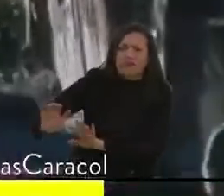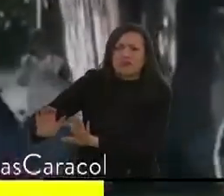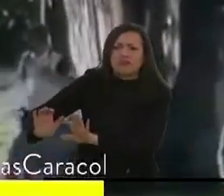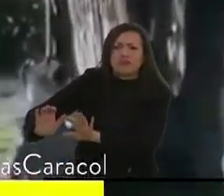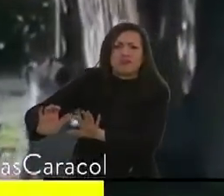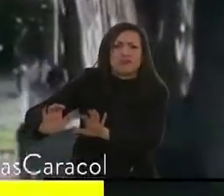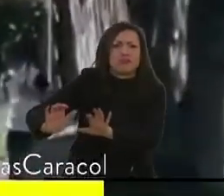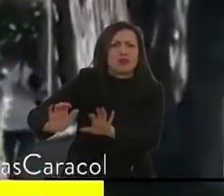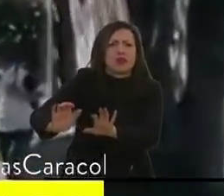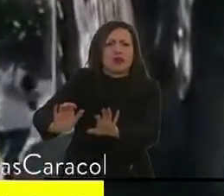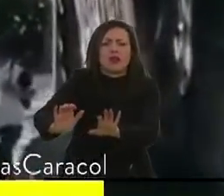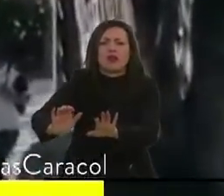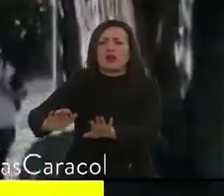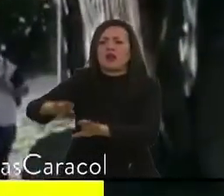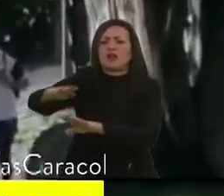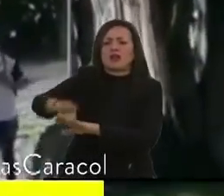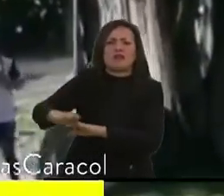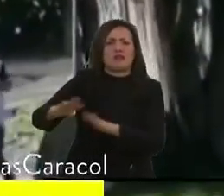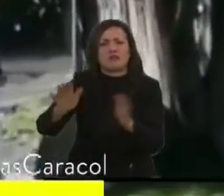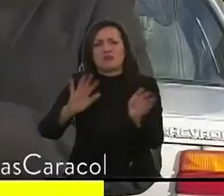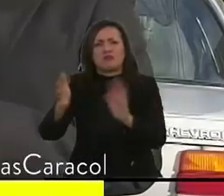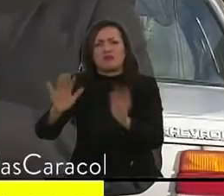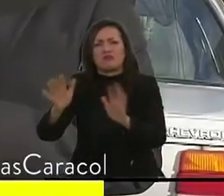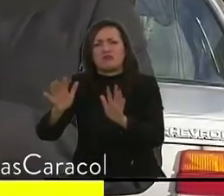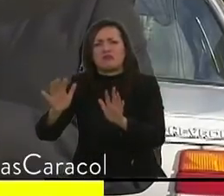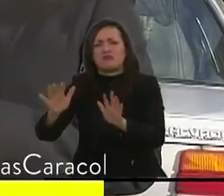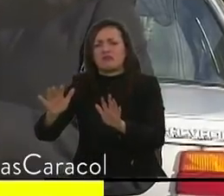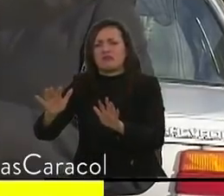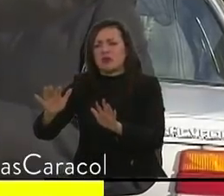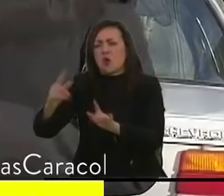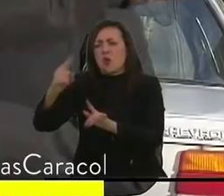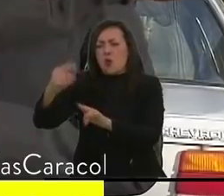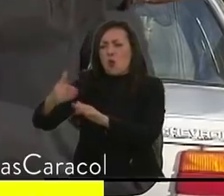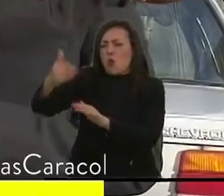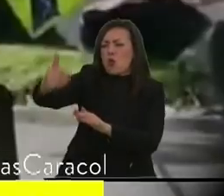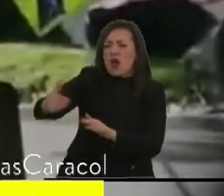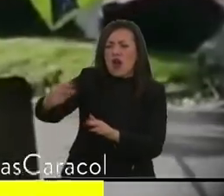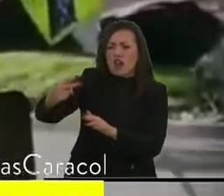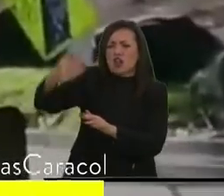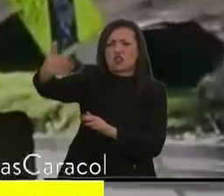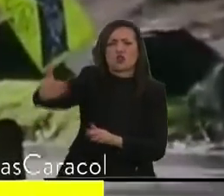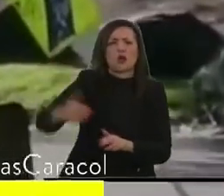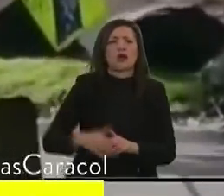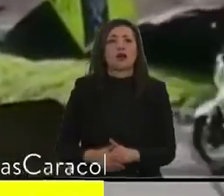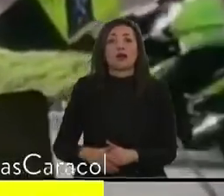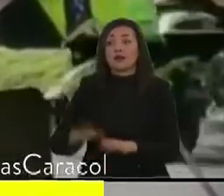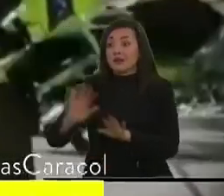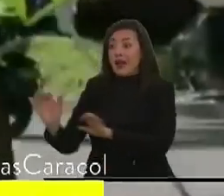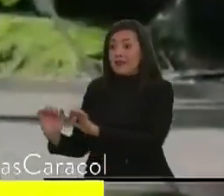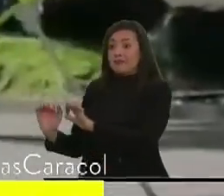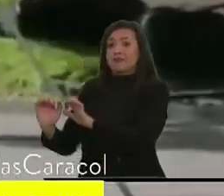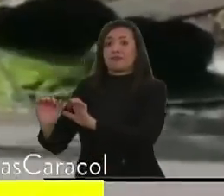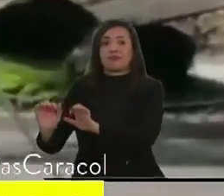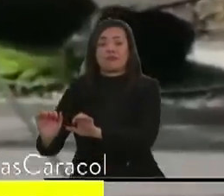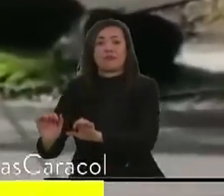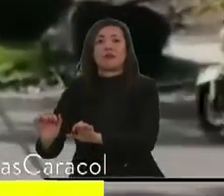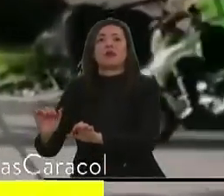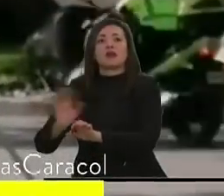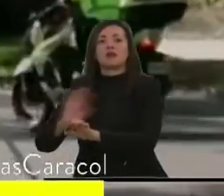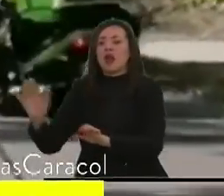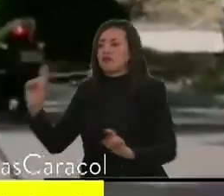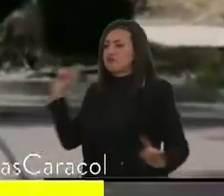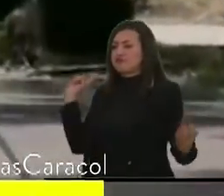esto, lo deja más o menos allá, por ahí una cuadra, dos cuadras hacia allá. Después de esto, llegan varias motos de